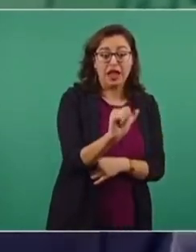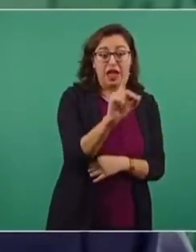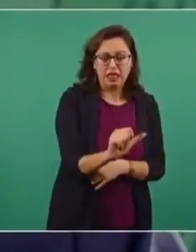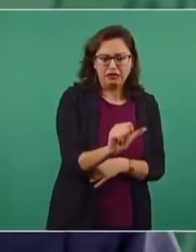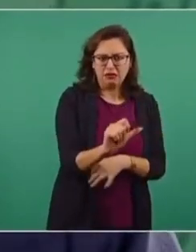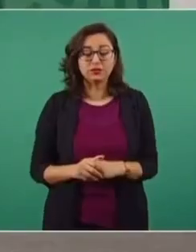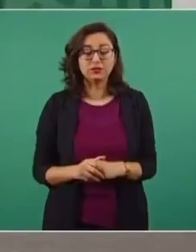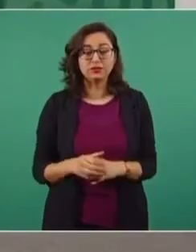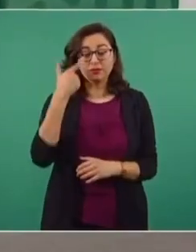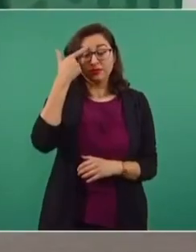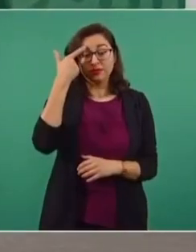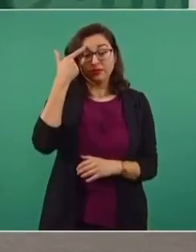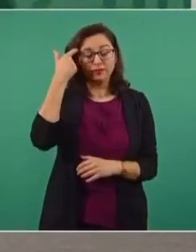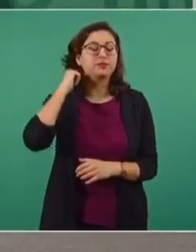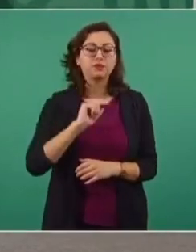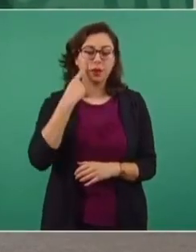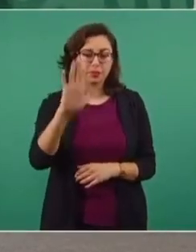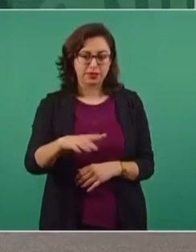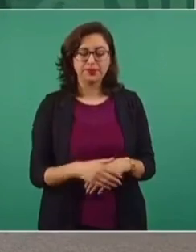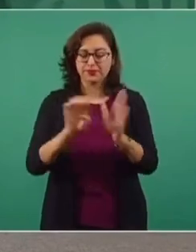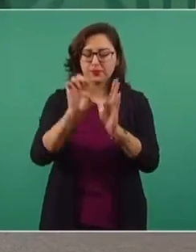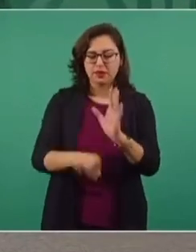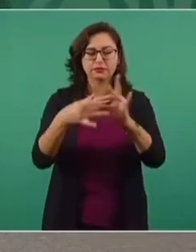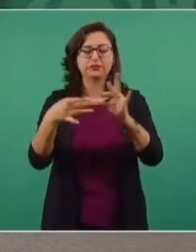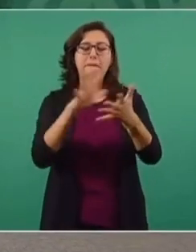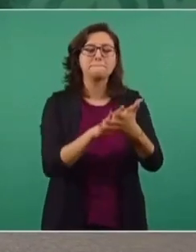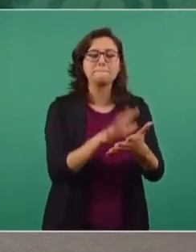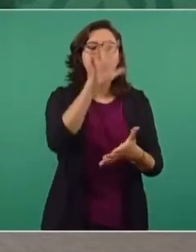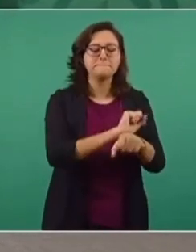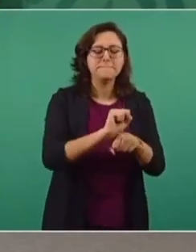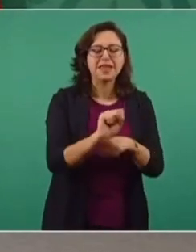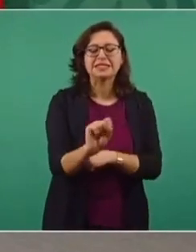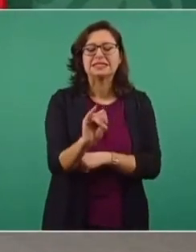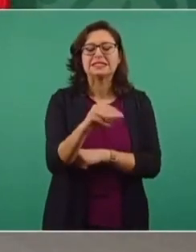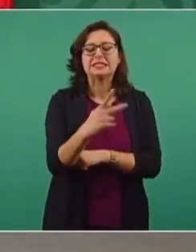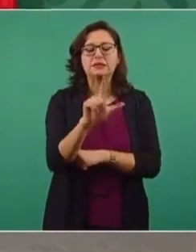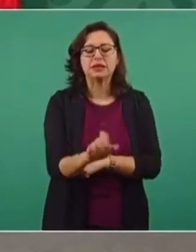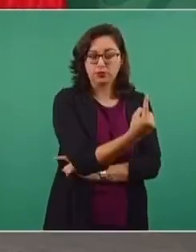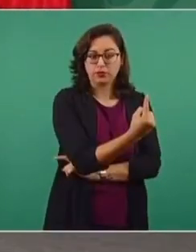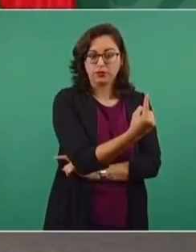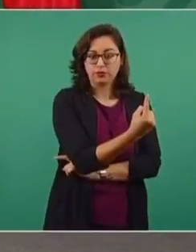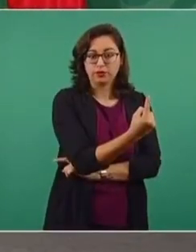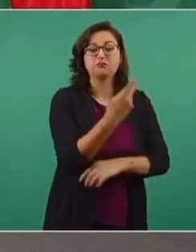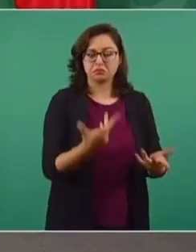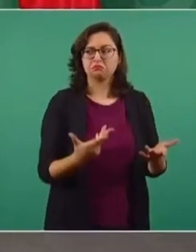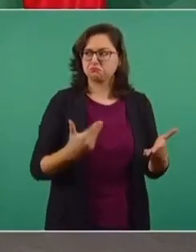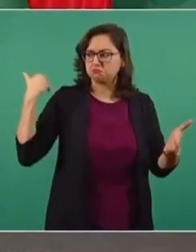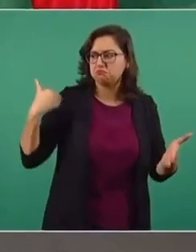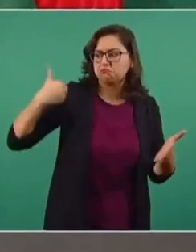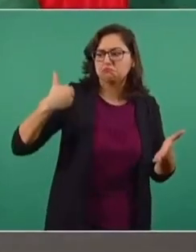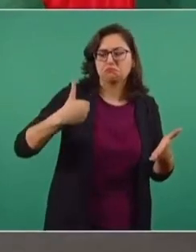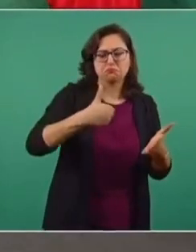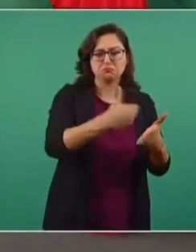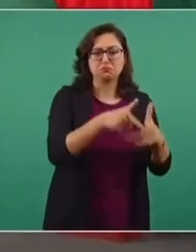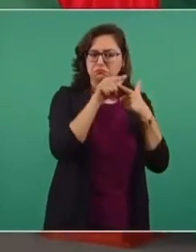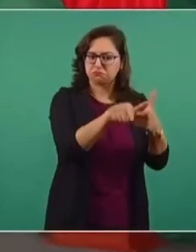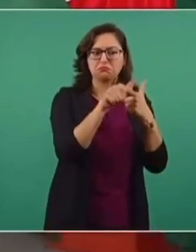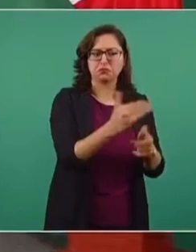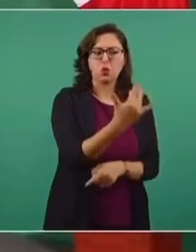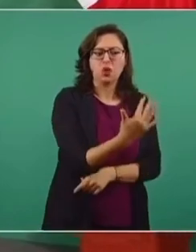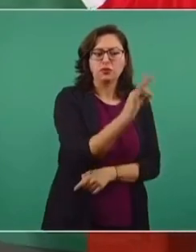mayoría absoluta. ¿Qué es la mayoría simple? Es la mitad más uno. Es lo que hemos tenido y vamos a seguir